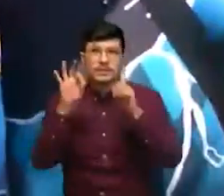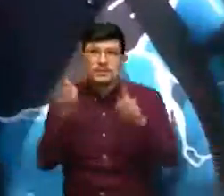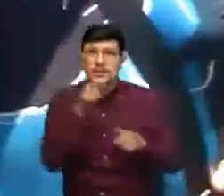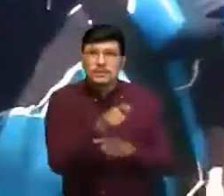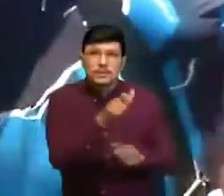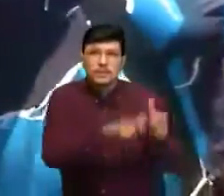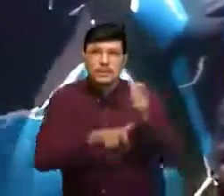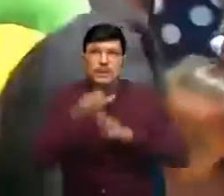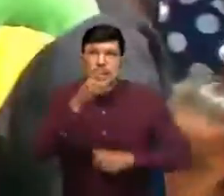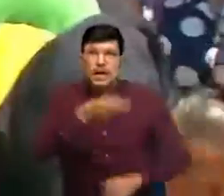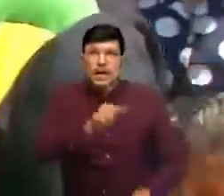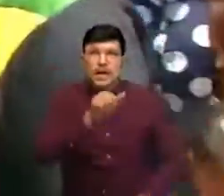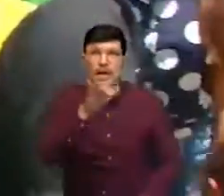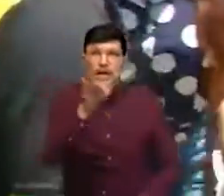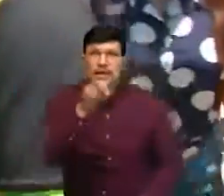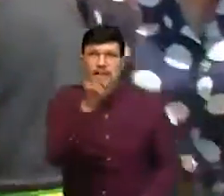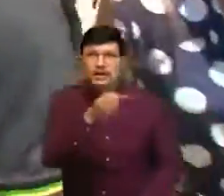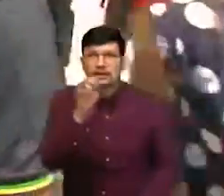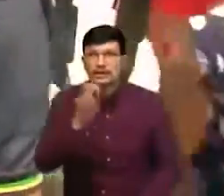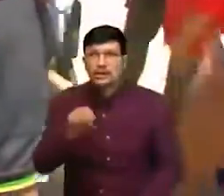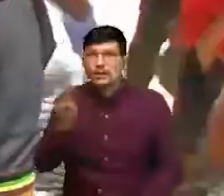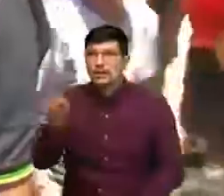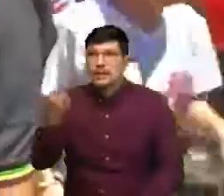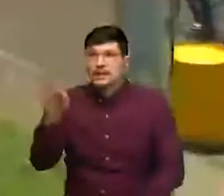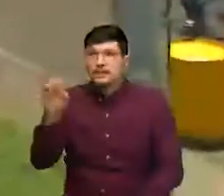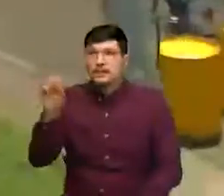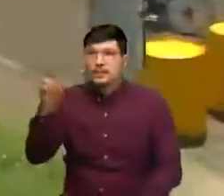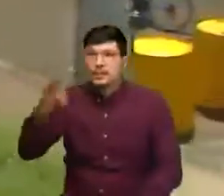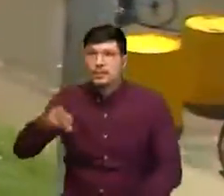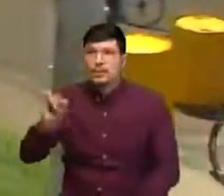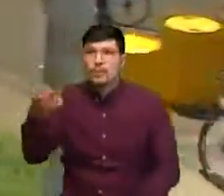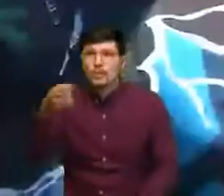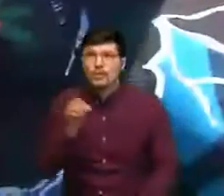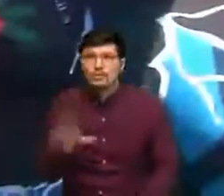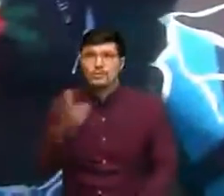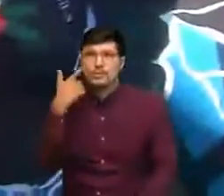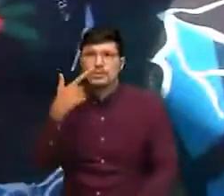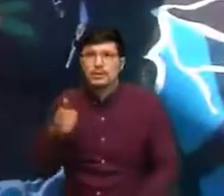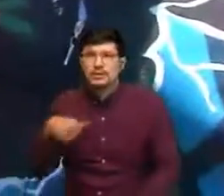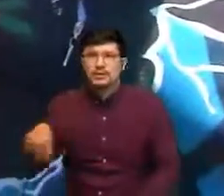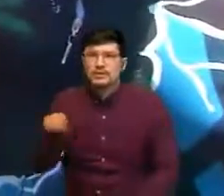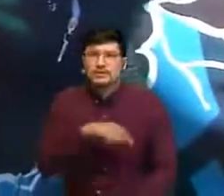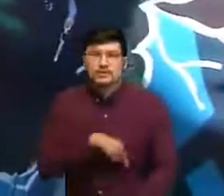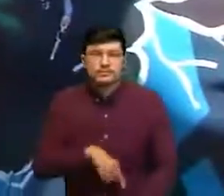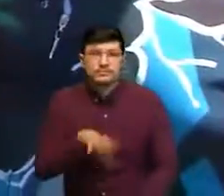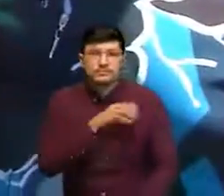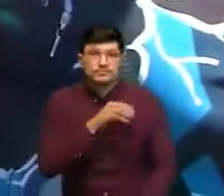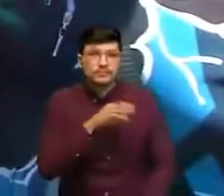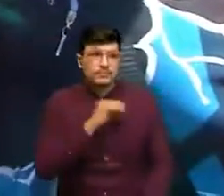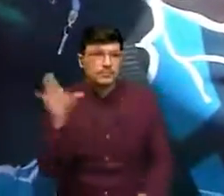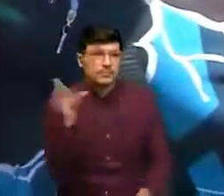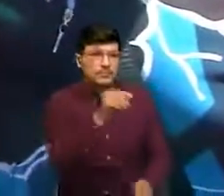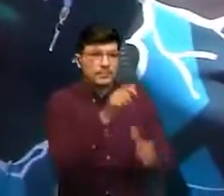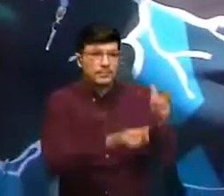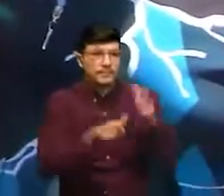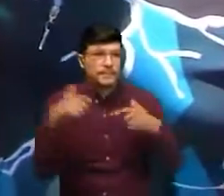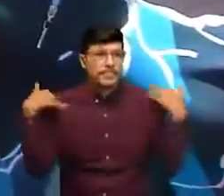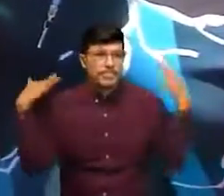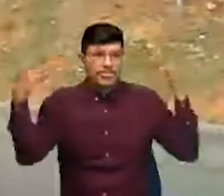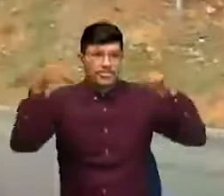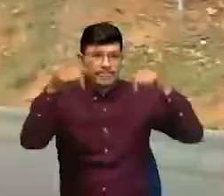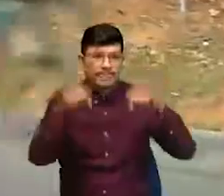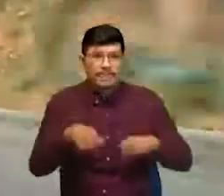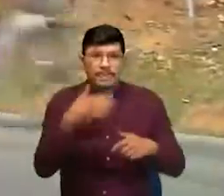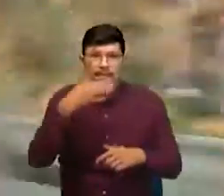Exciclistas como Harlinson Pantano y Víctor Hugo Peña se gozaron el exigente recorrido. Muy feliz con el recibimiento de la gente. Y de verdad que una parte